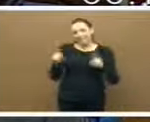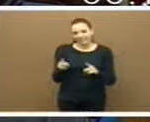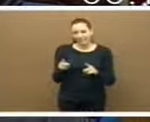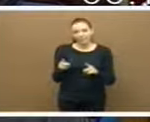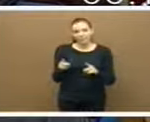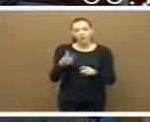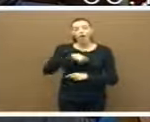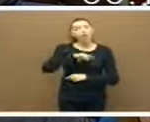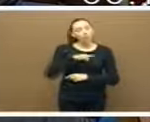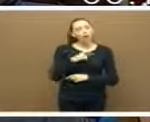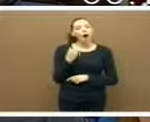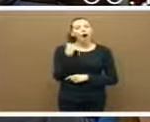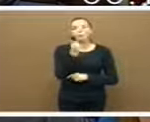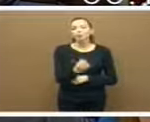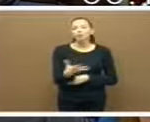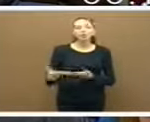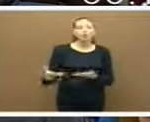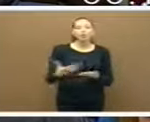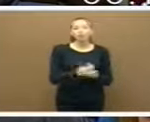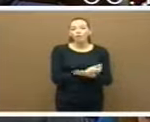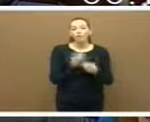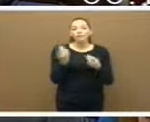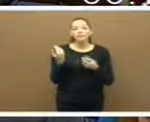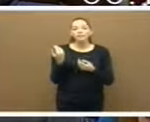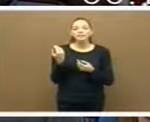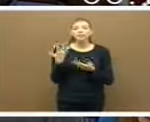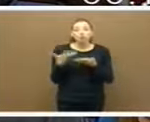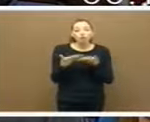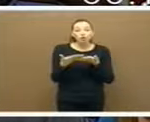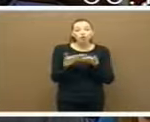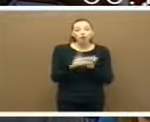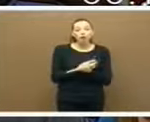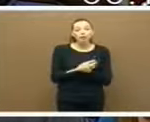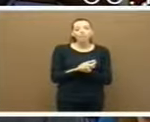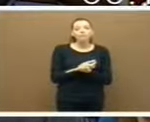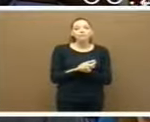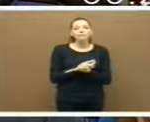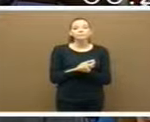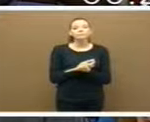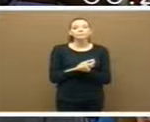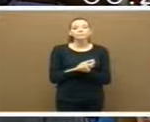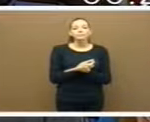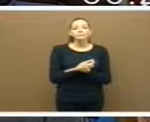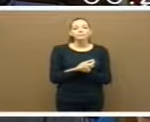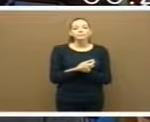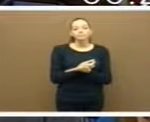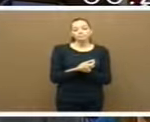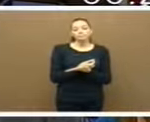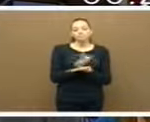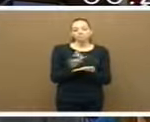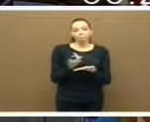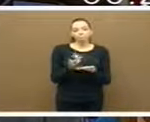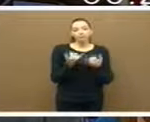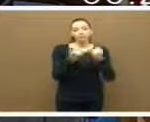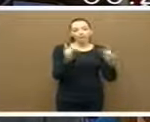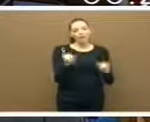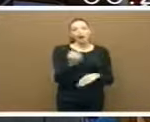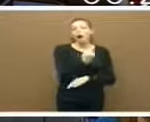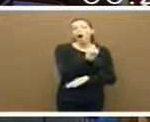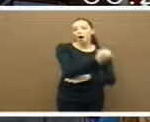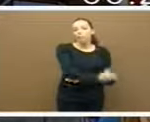nosotros apoyaremos todas aquellas que estaban dentro de los festejos taurinos, vamos a apoyar, y aquellas de